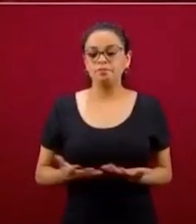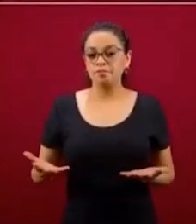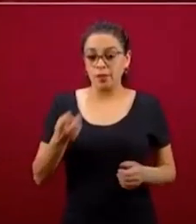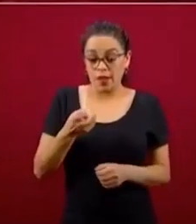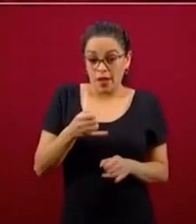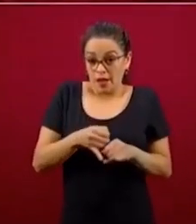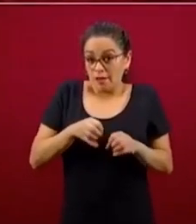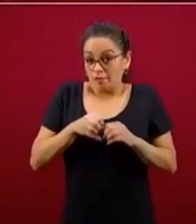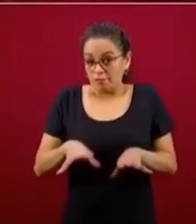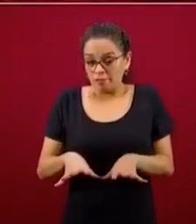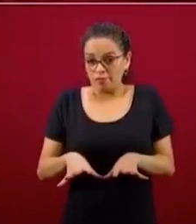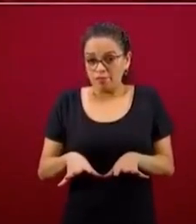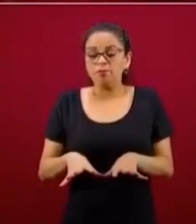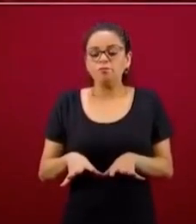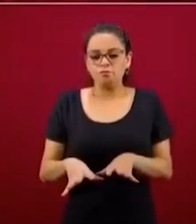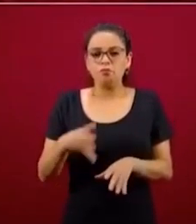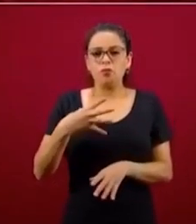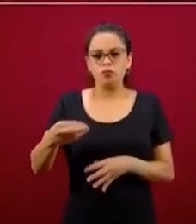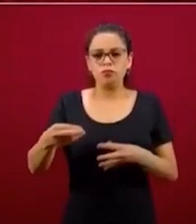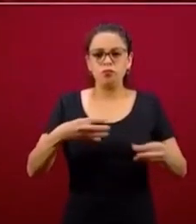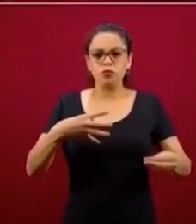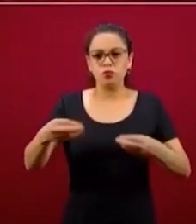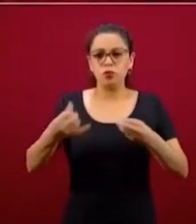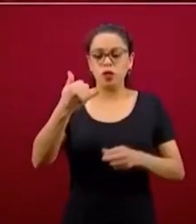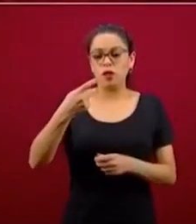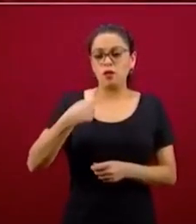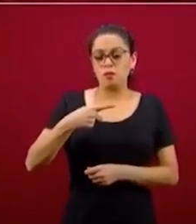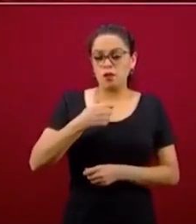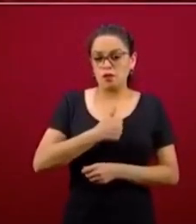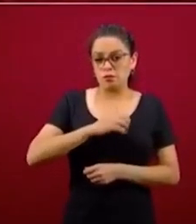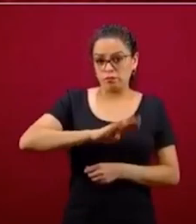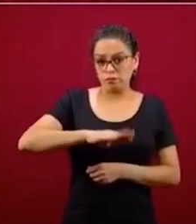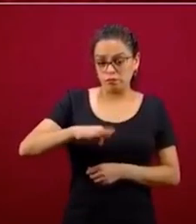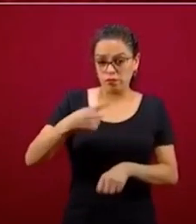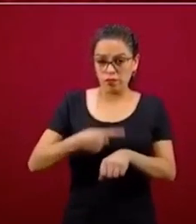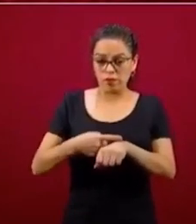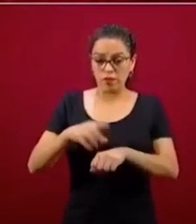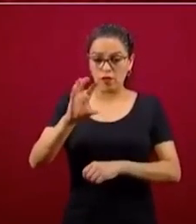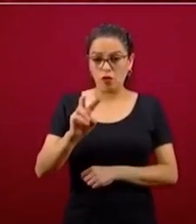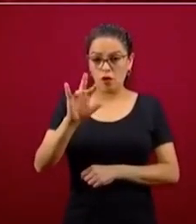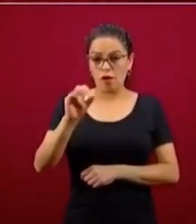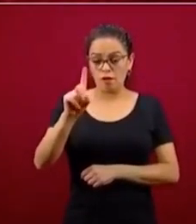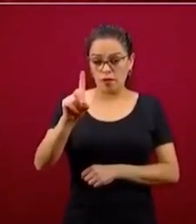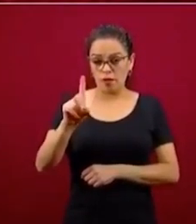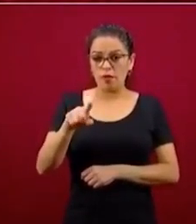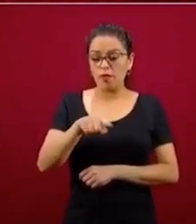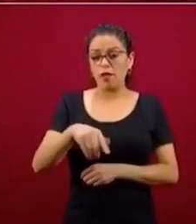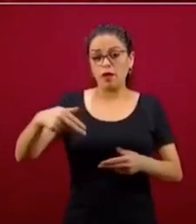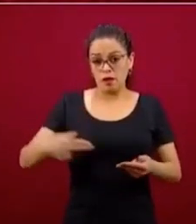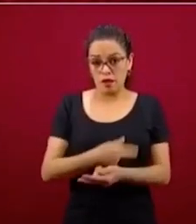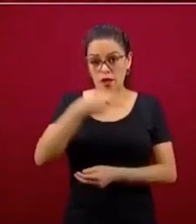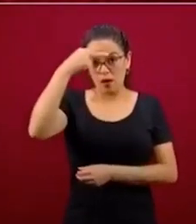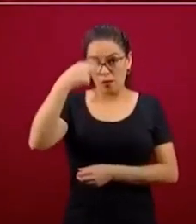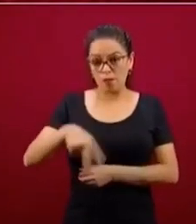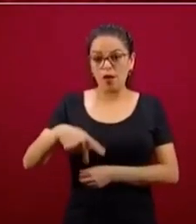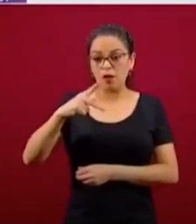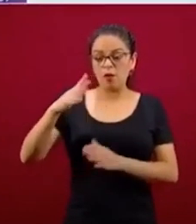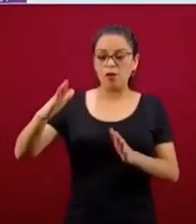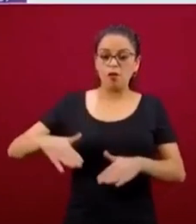tenemos contagios y defunciones enfermedad kobe en personas mexicanas fuera de los eeuu y que también son